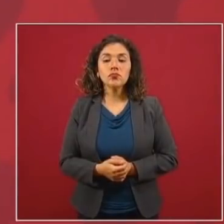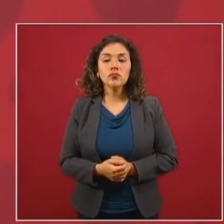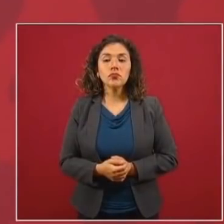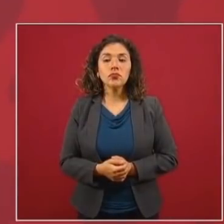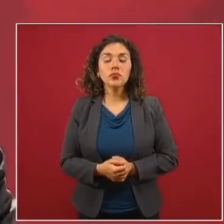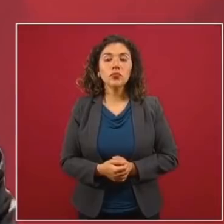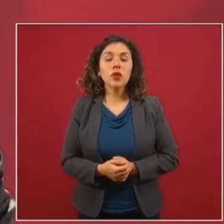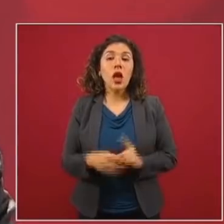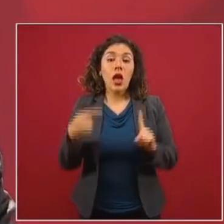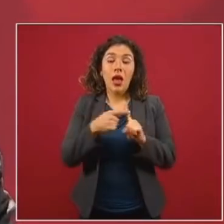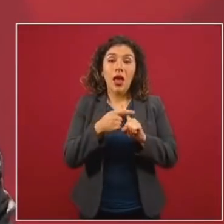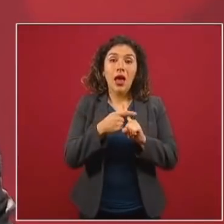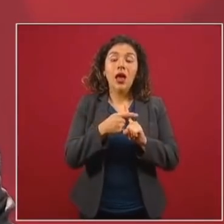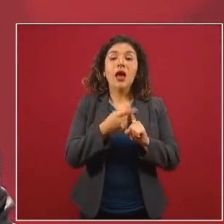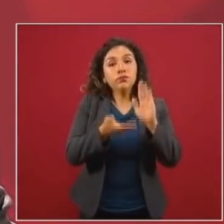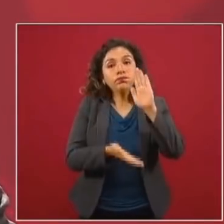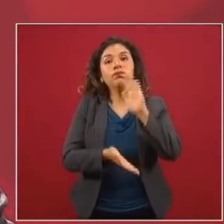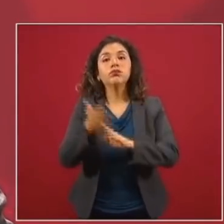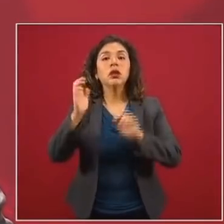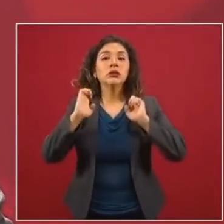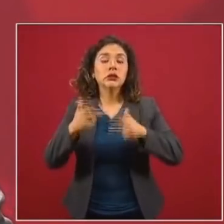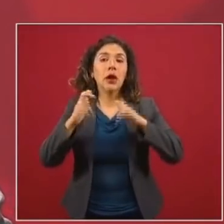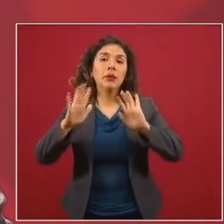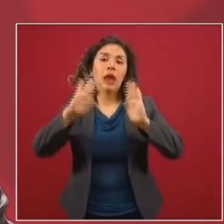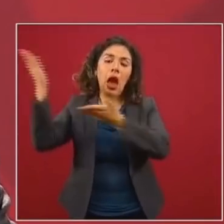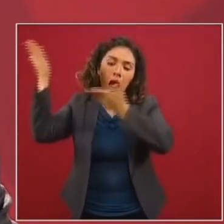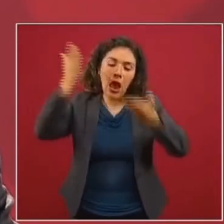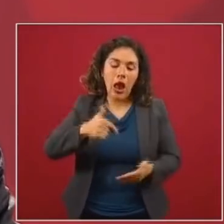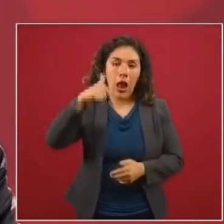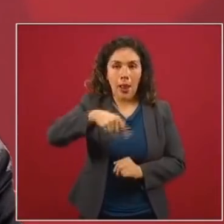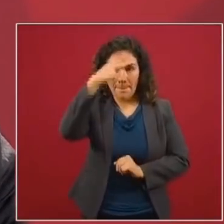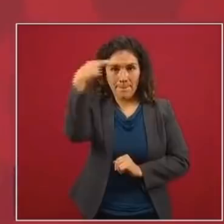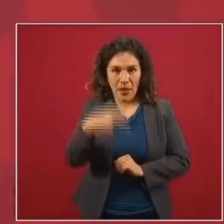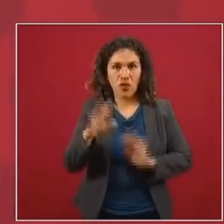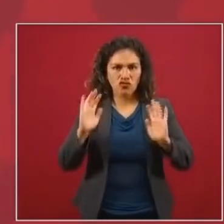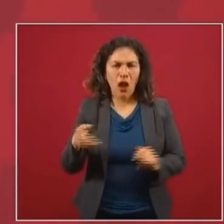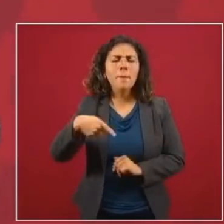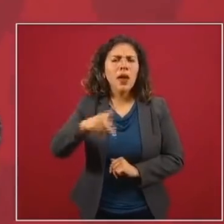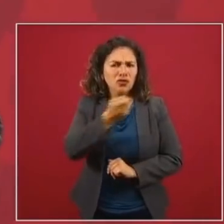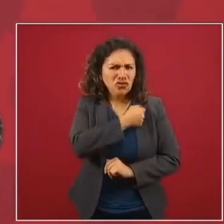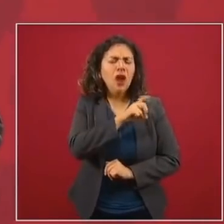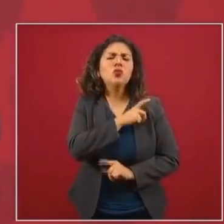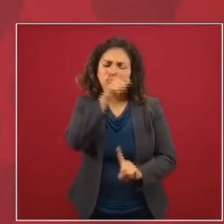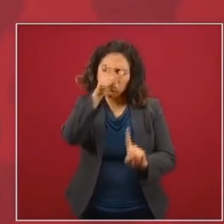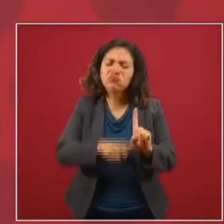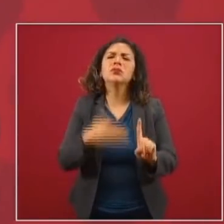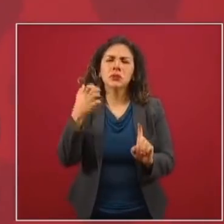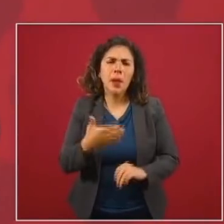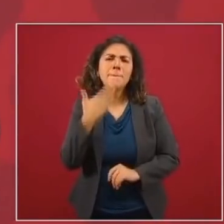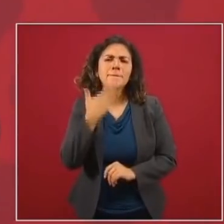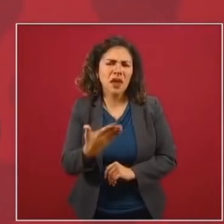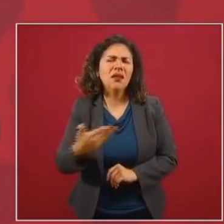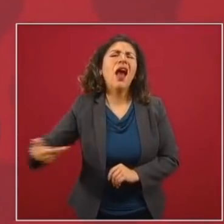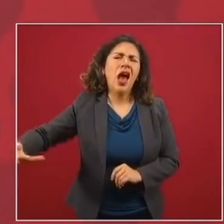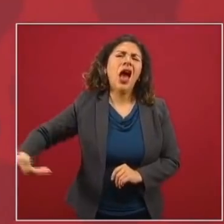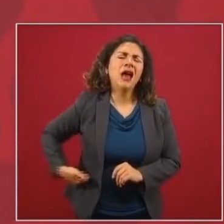de Chiapas, ya está en México, pero está bien de salud, un accidente